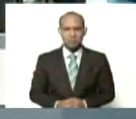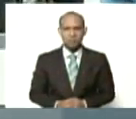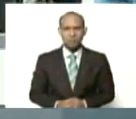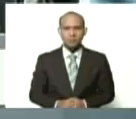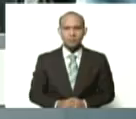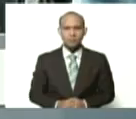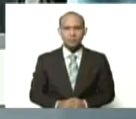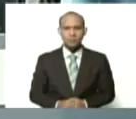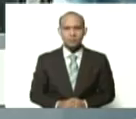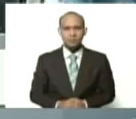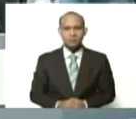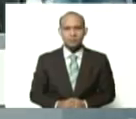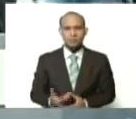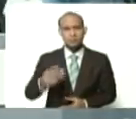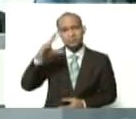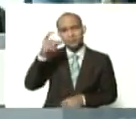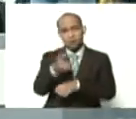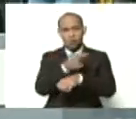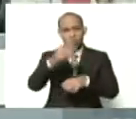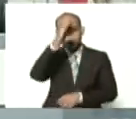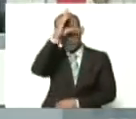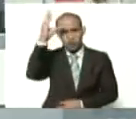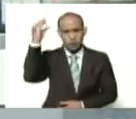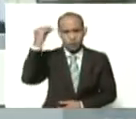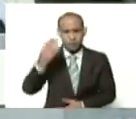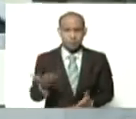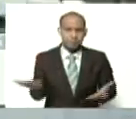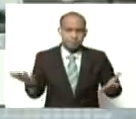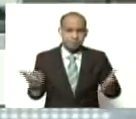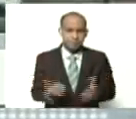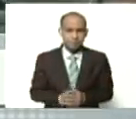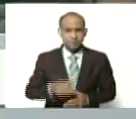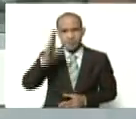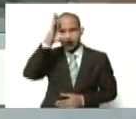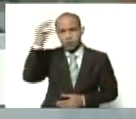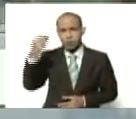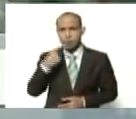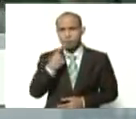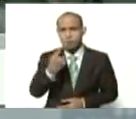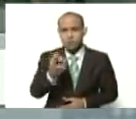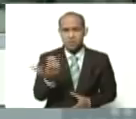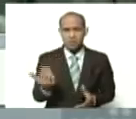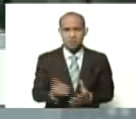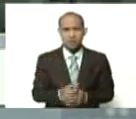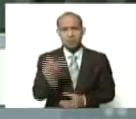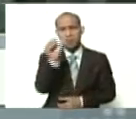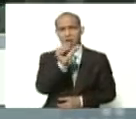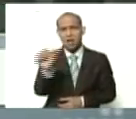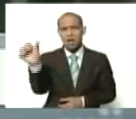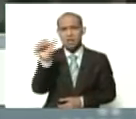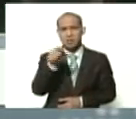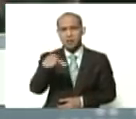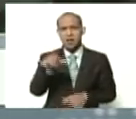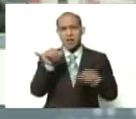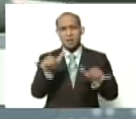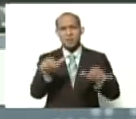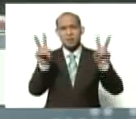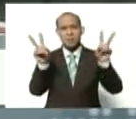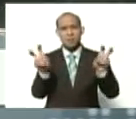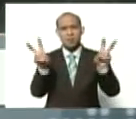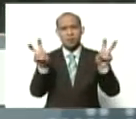Y el gobierno de Trump, bueno, Trump declaraba cada semana sobre este tema.